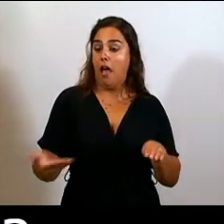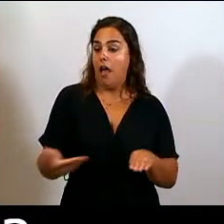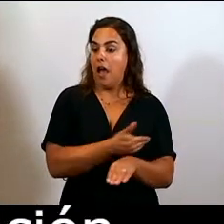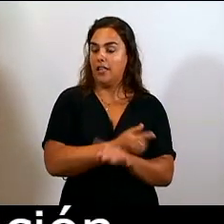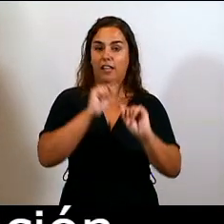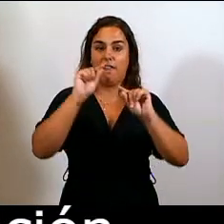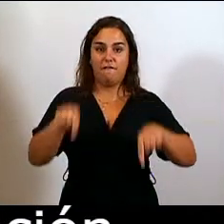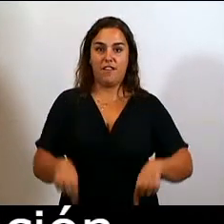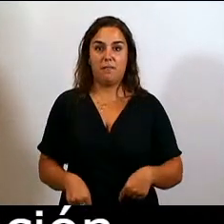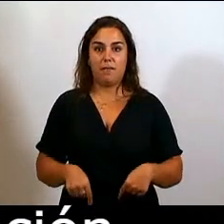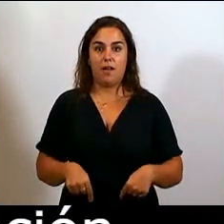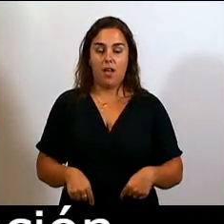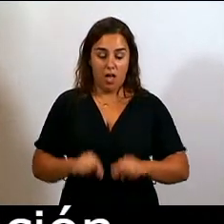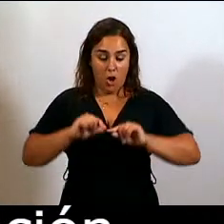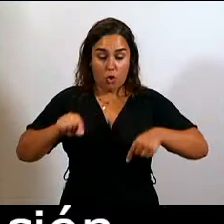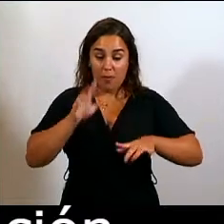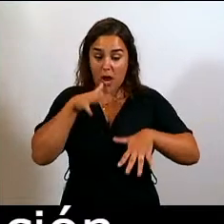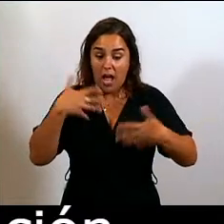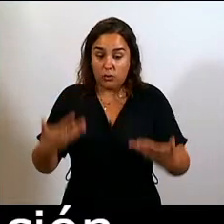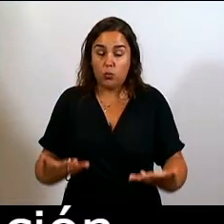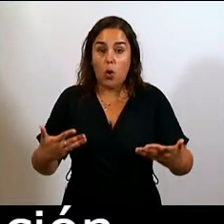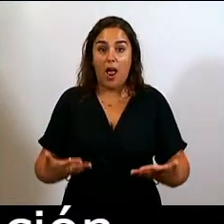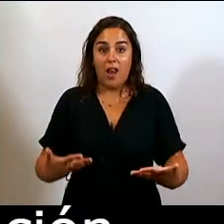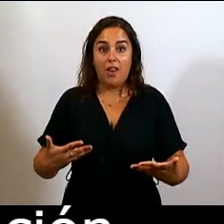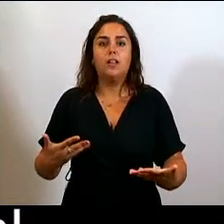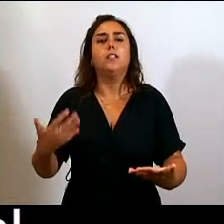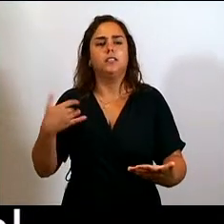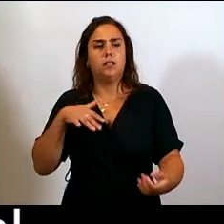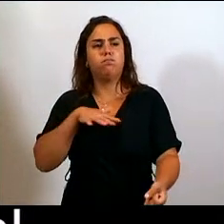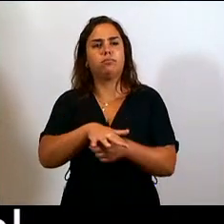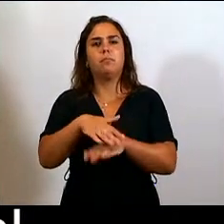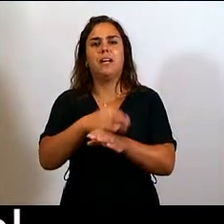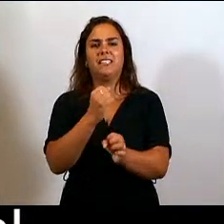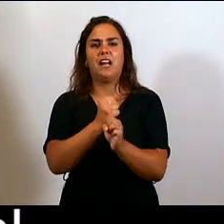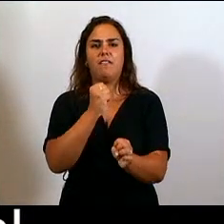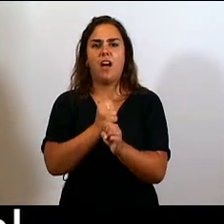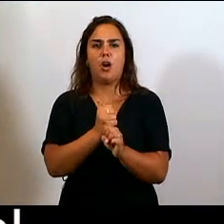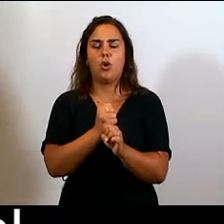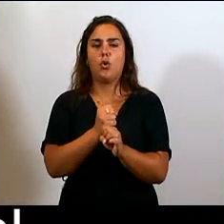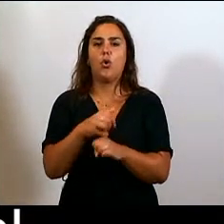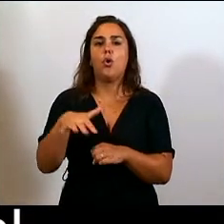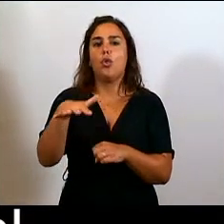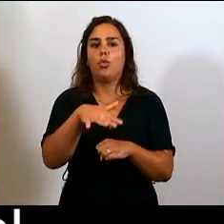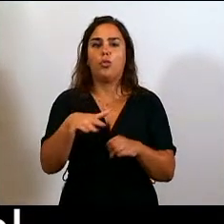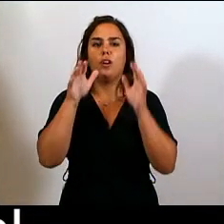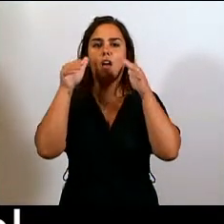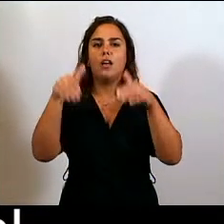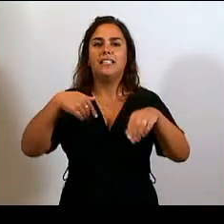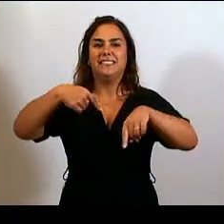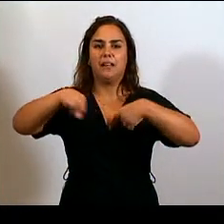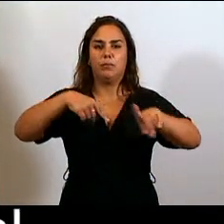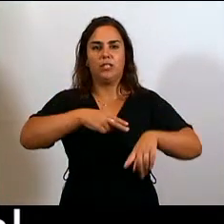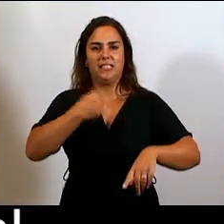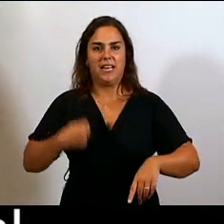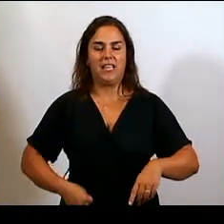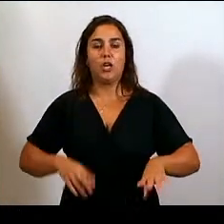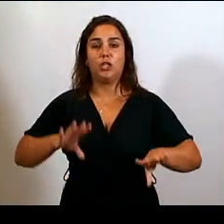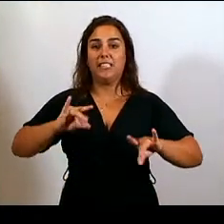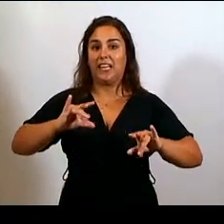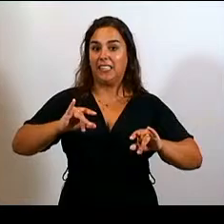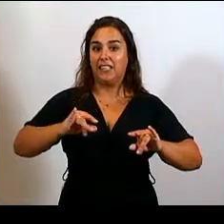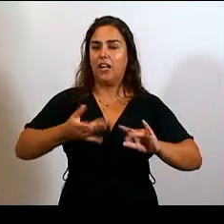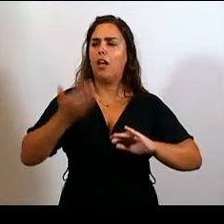el vigente convenio colectivo aplicable a los trabajadores dedicados al transporte sanitario terrestre allá